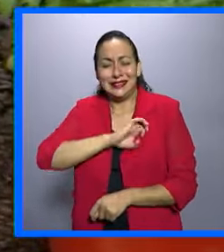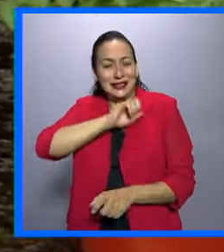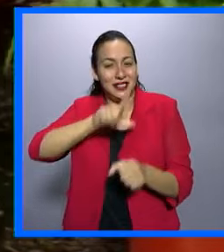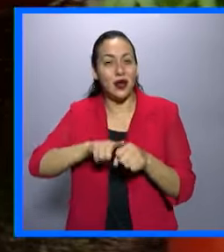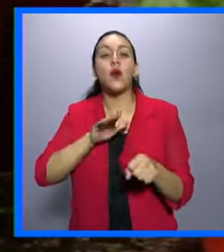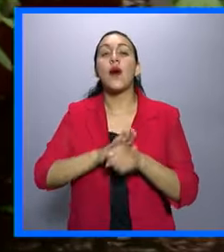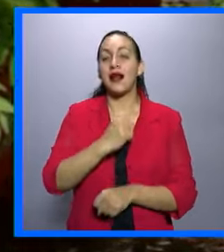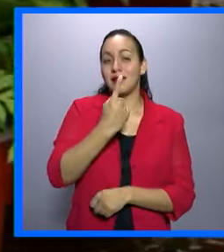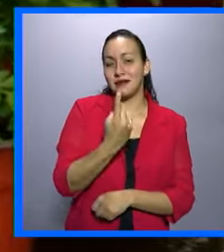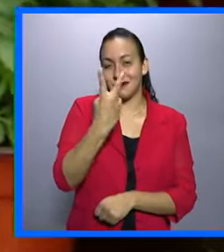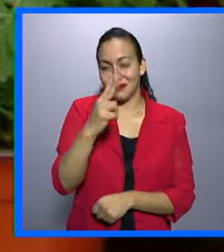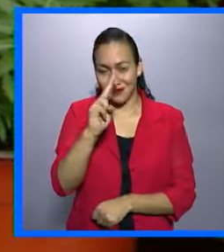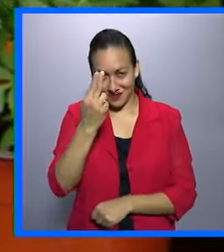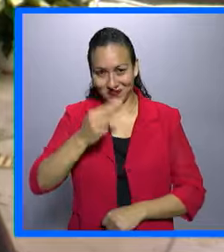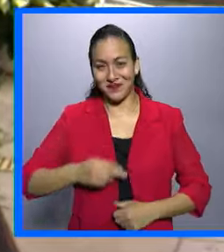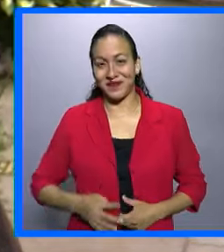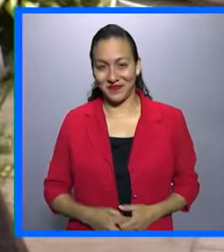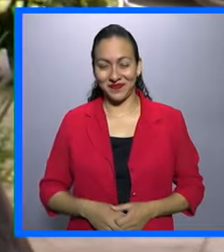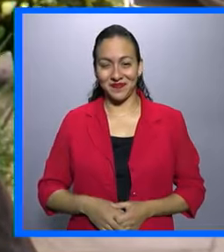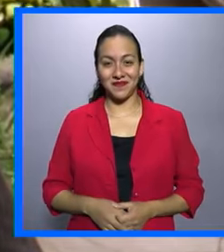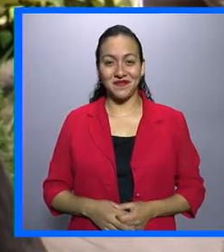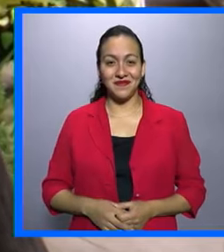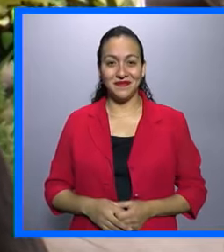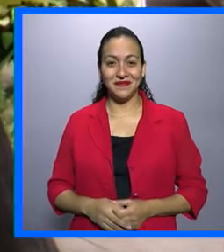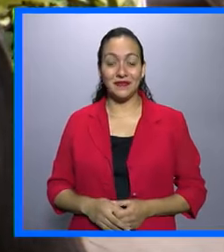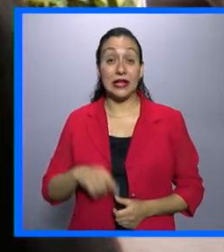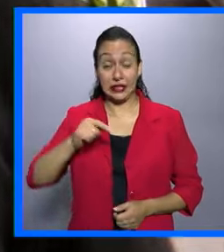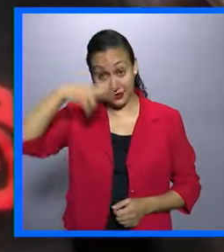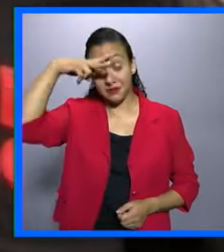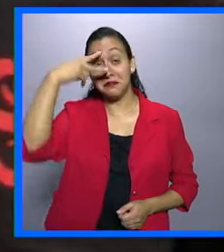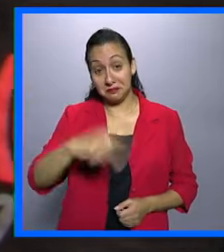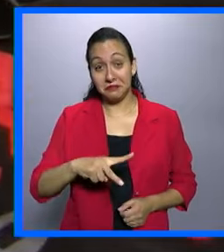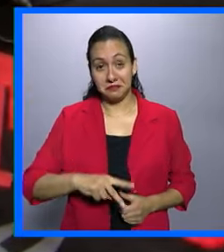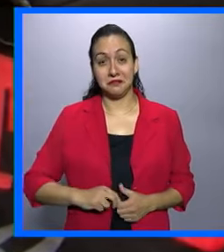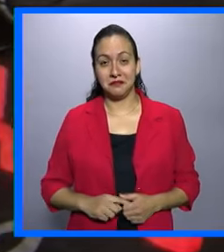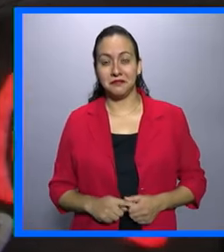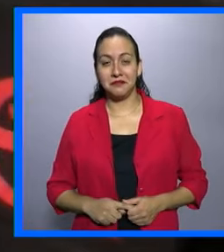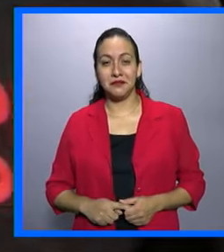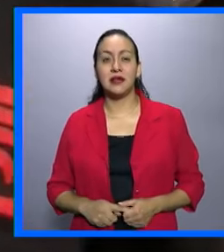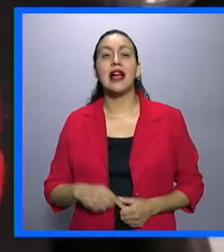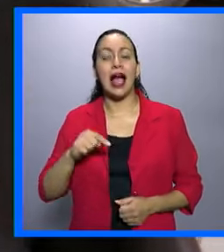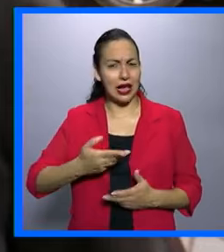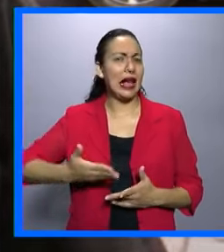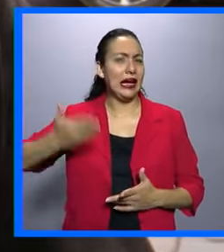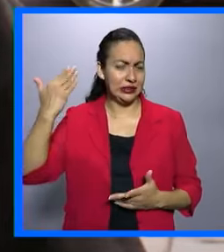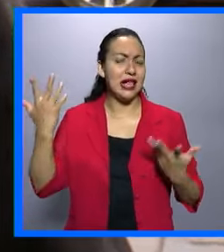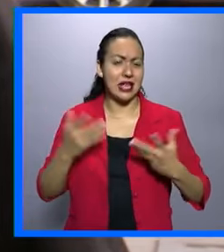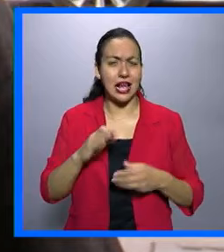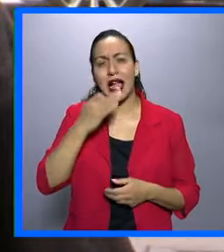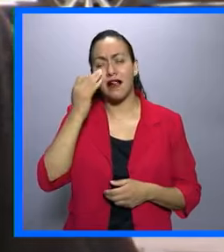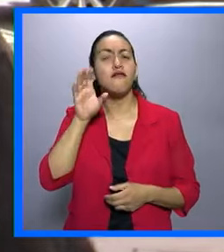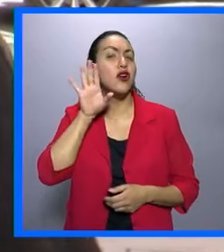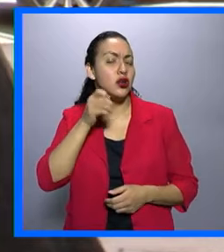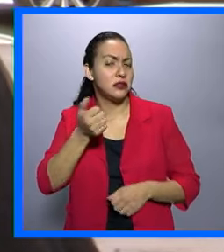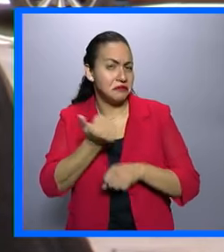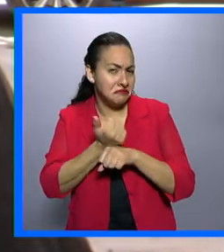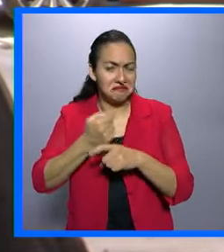1 y 2 de noviembre. Sí, aquí en México se producía cempasúchil en otras